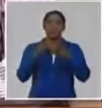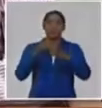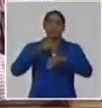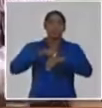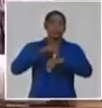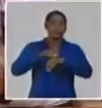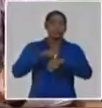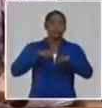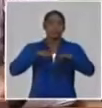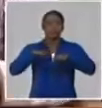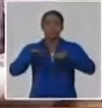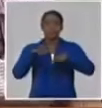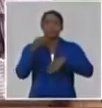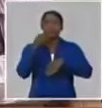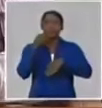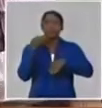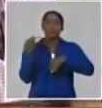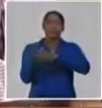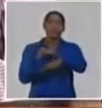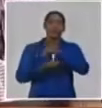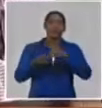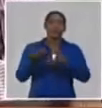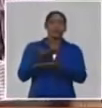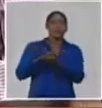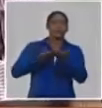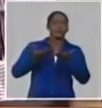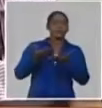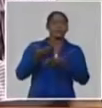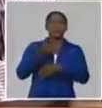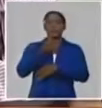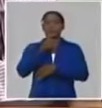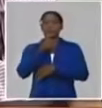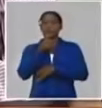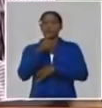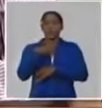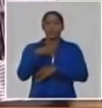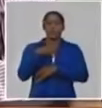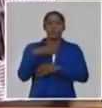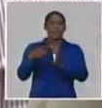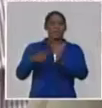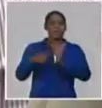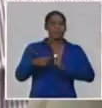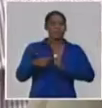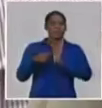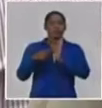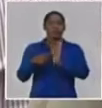condiciones se puede ir intercambiando, dudas que haya, sugerencias.